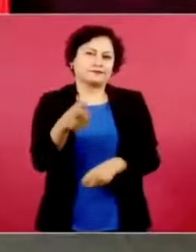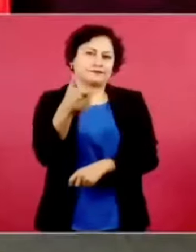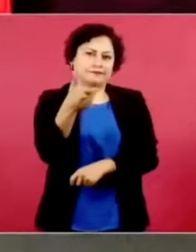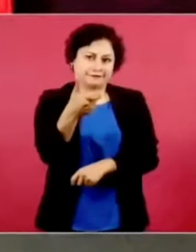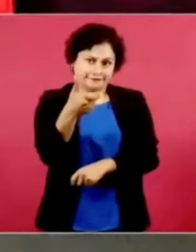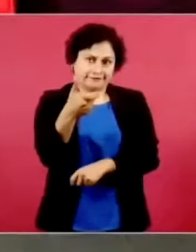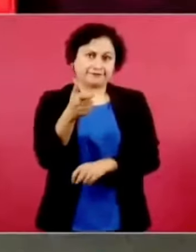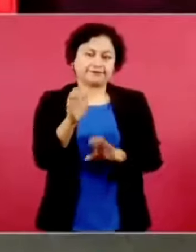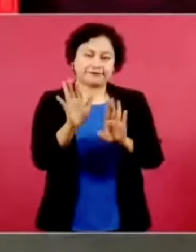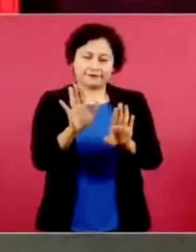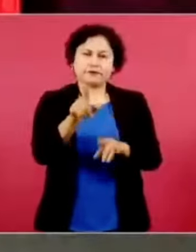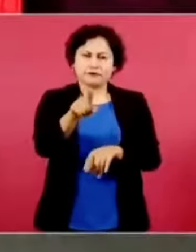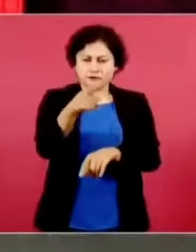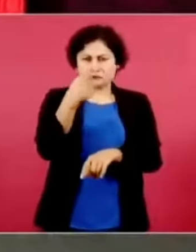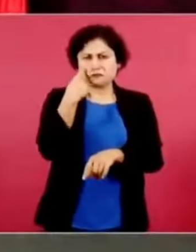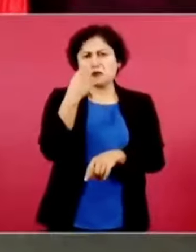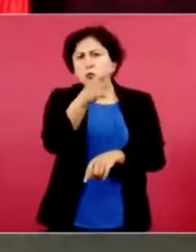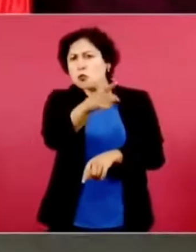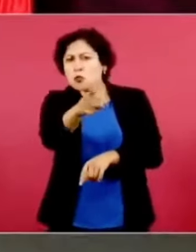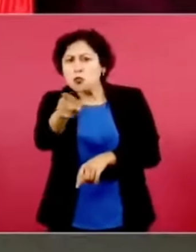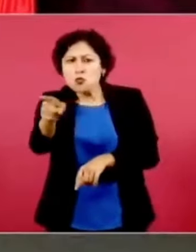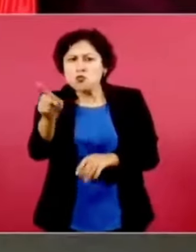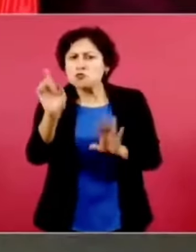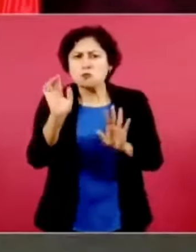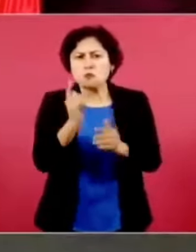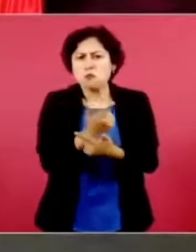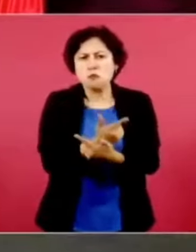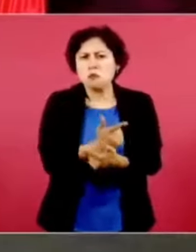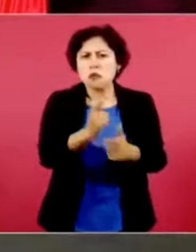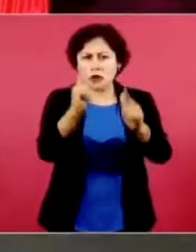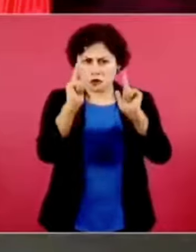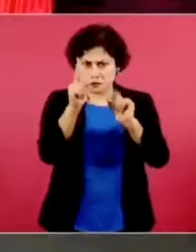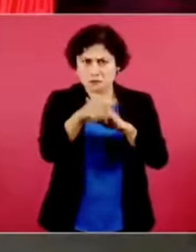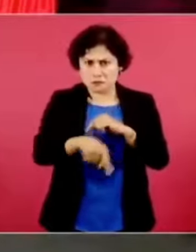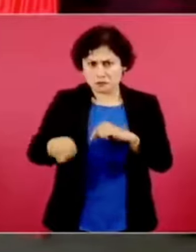Solicite cualquier ciudadano que les entreguen